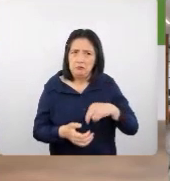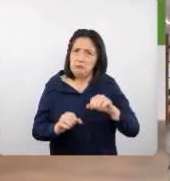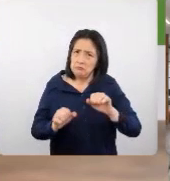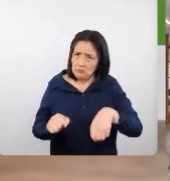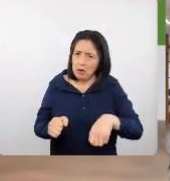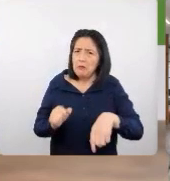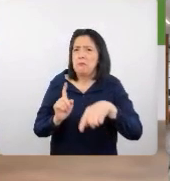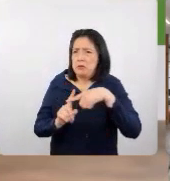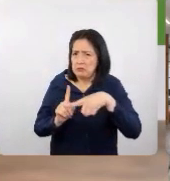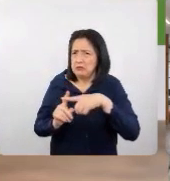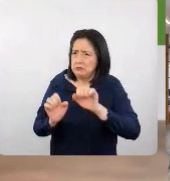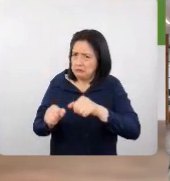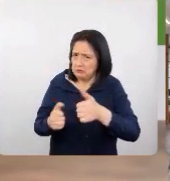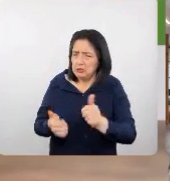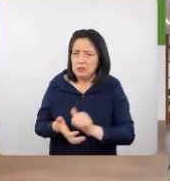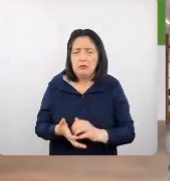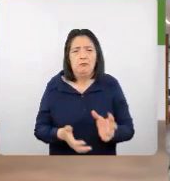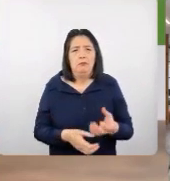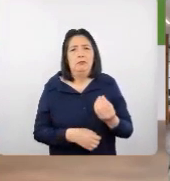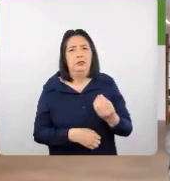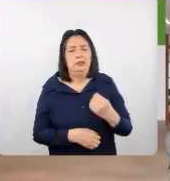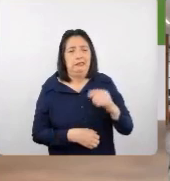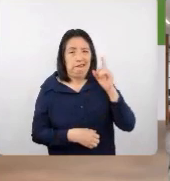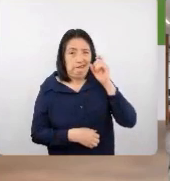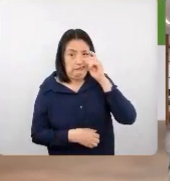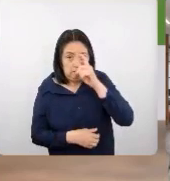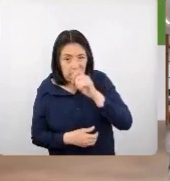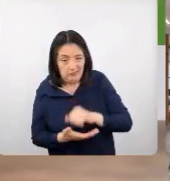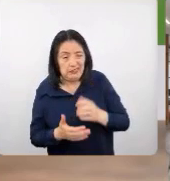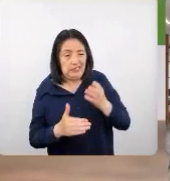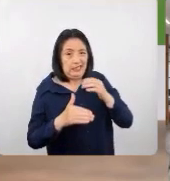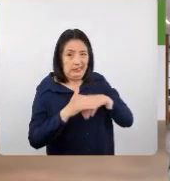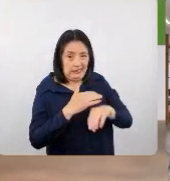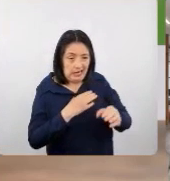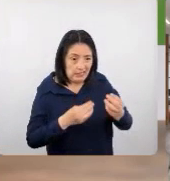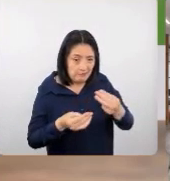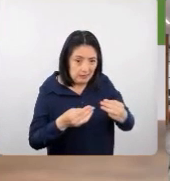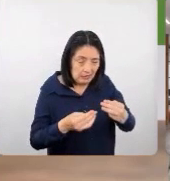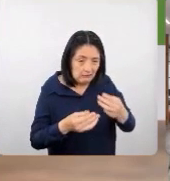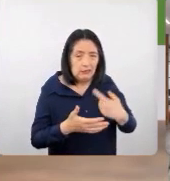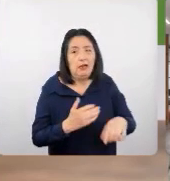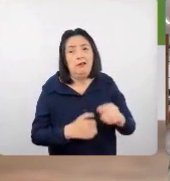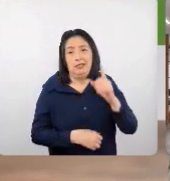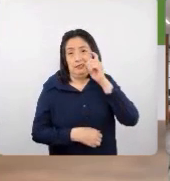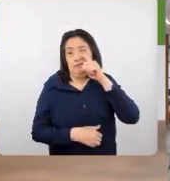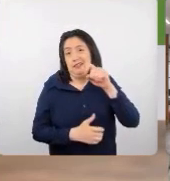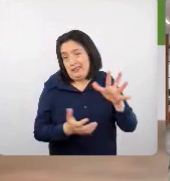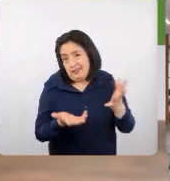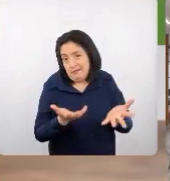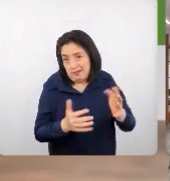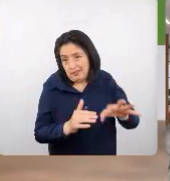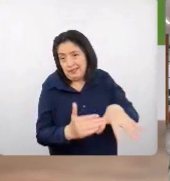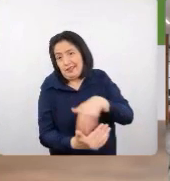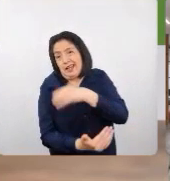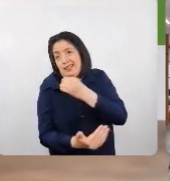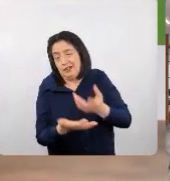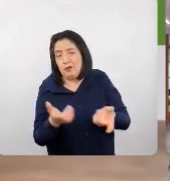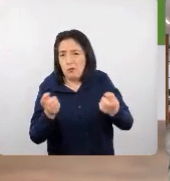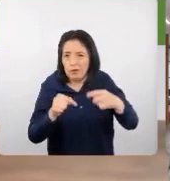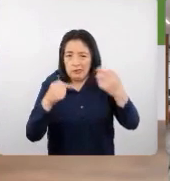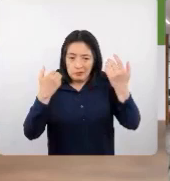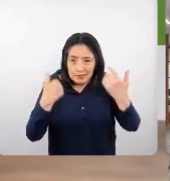positivo porque si es difícil ingresar, imagínense lo difícil que es salir. Una vez que uno